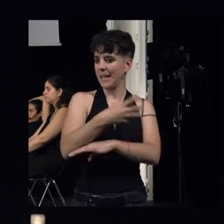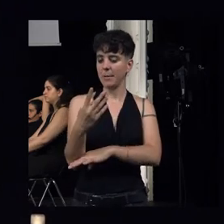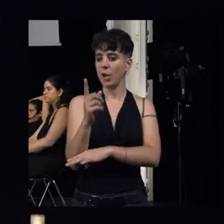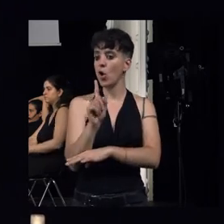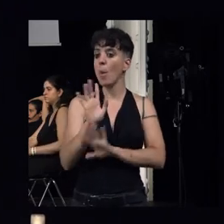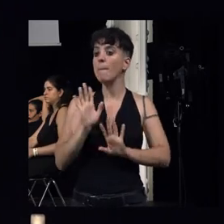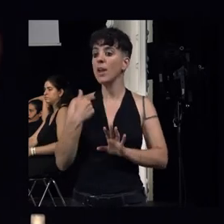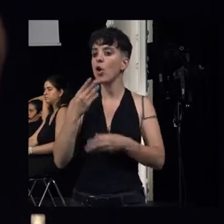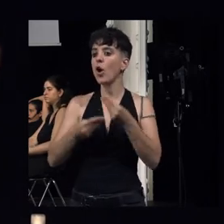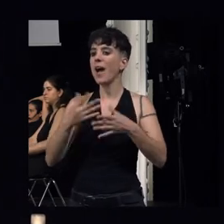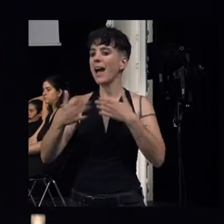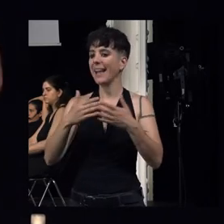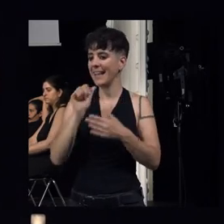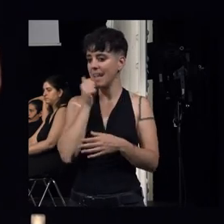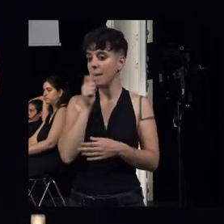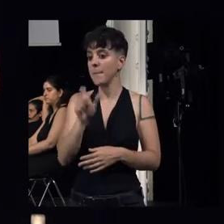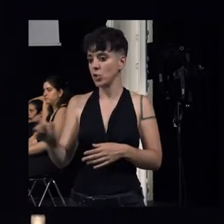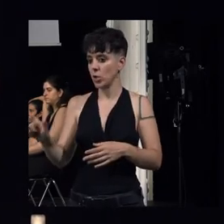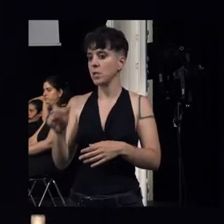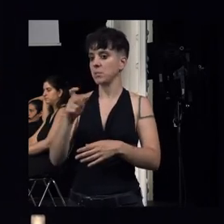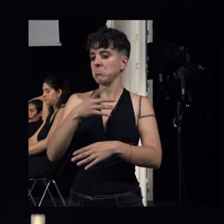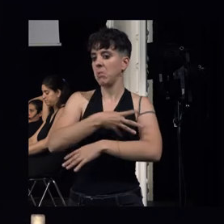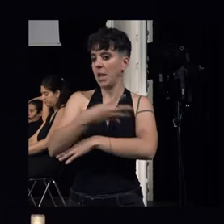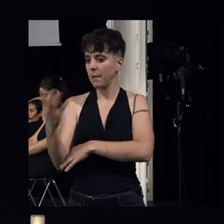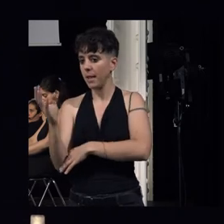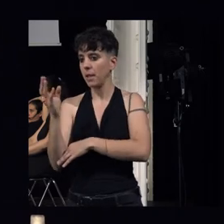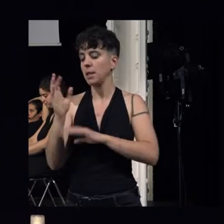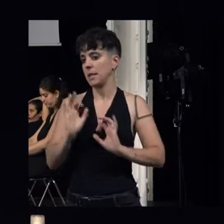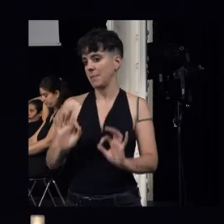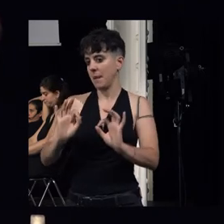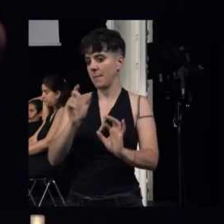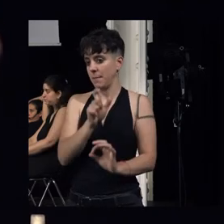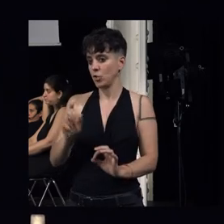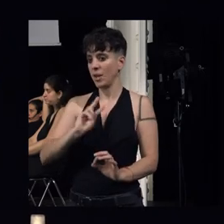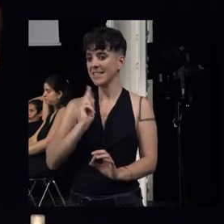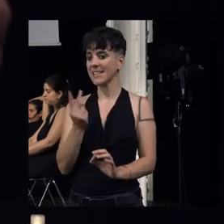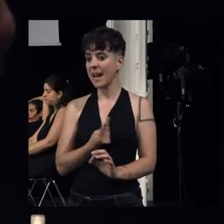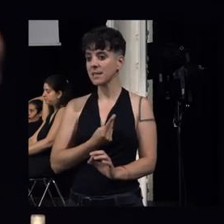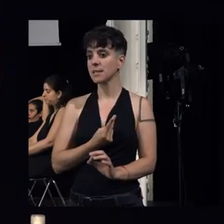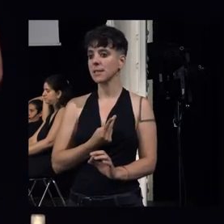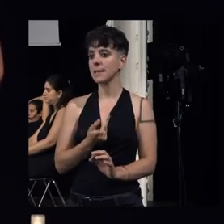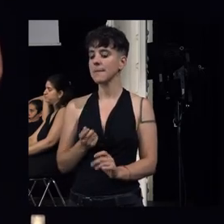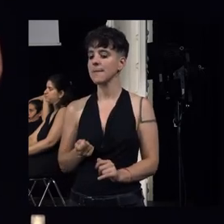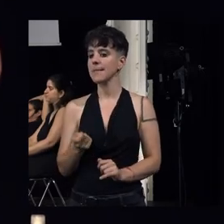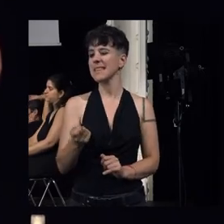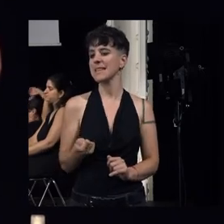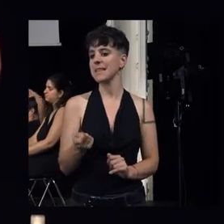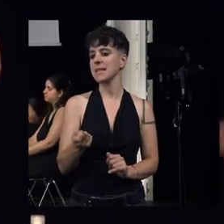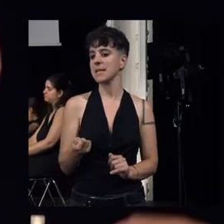hacen personas LGBT y sobre todo personas trans, pero hacemos provocar lo que se